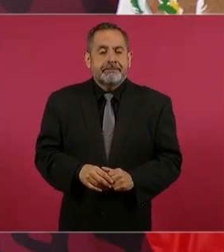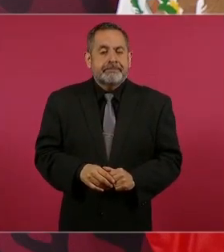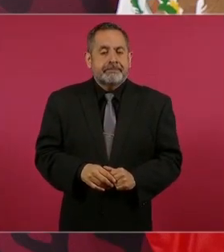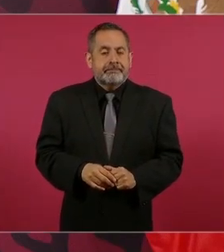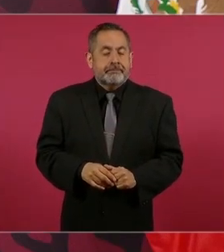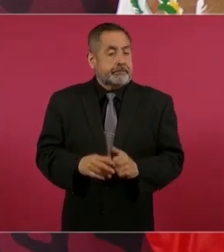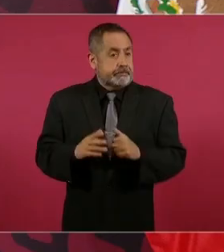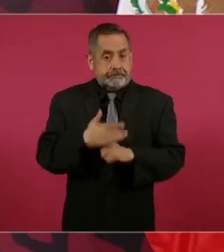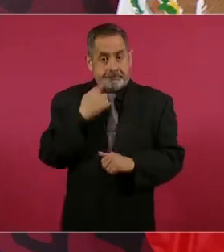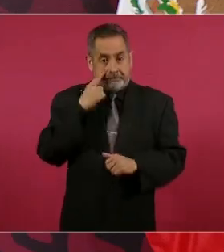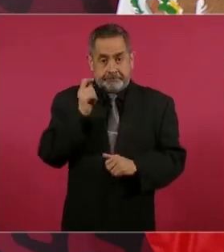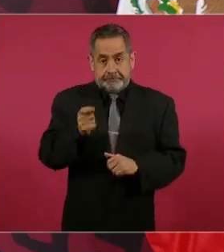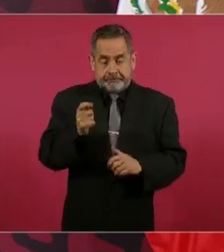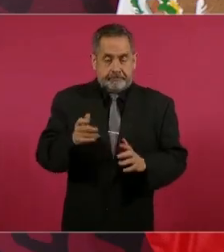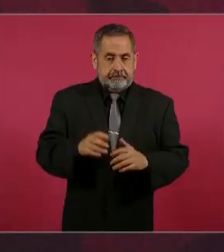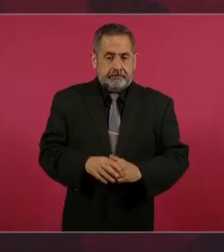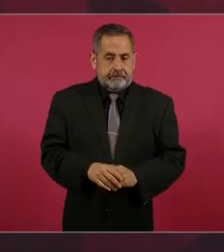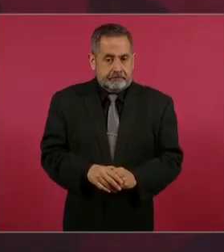Porque